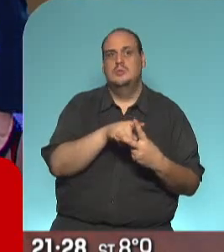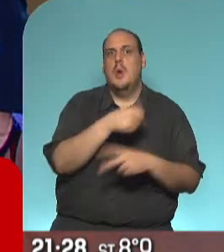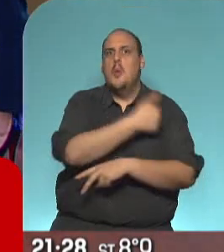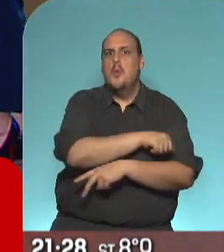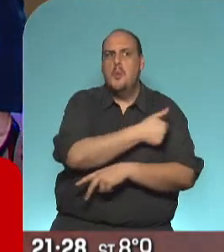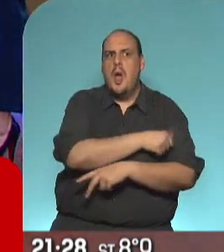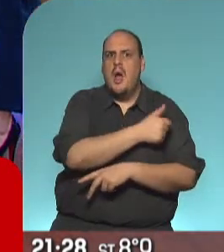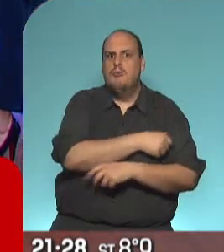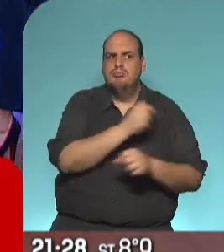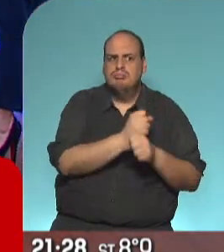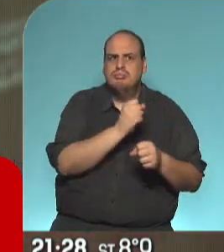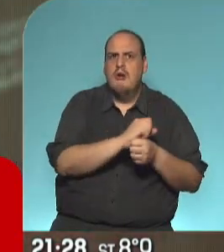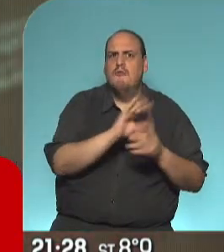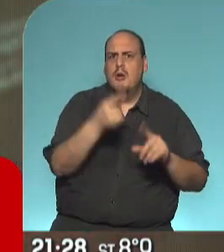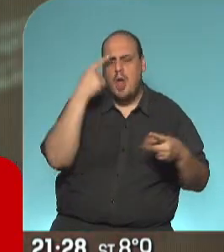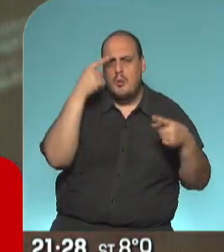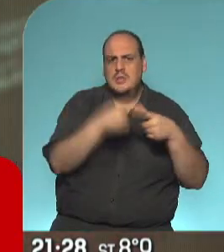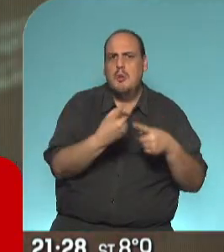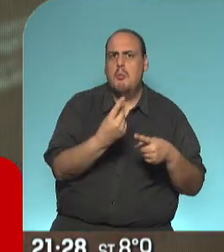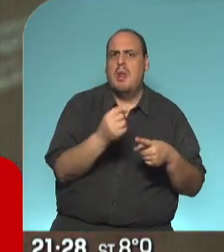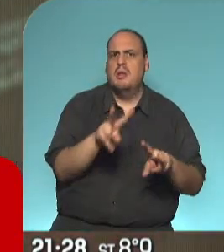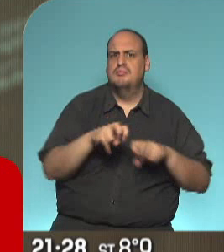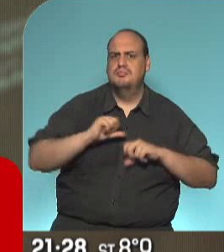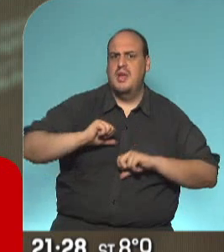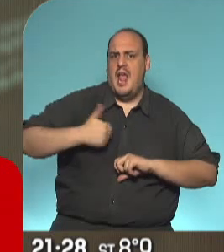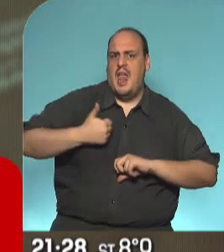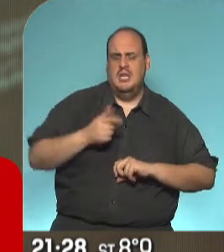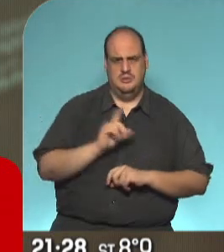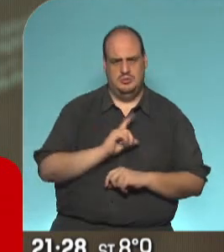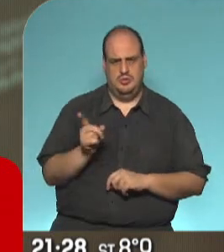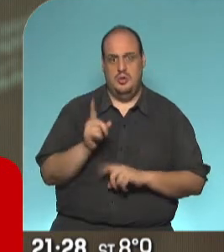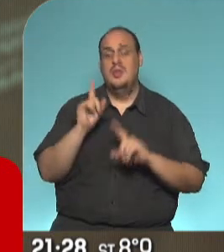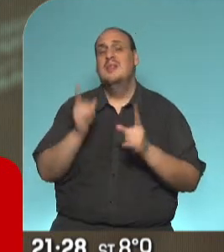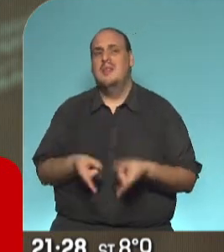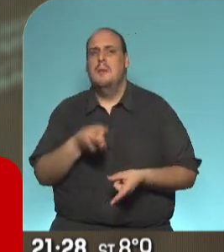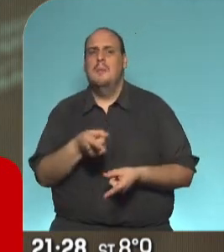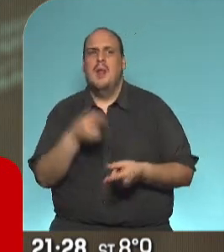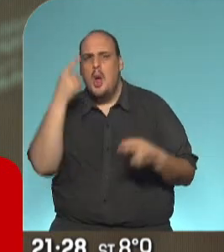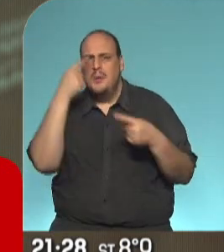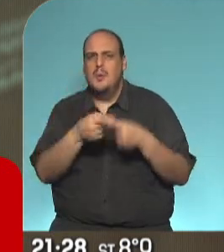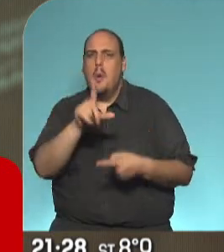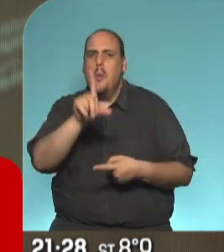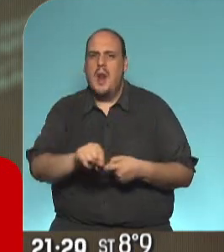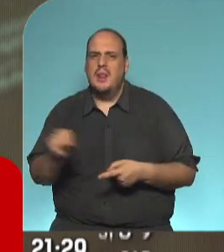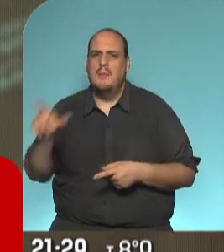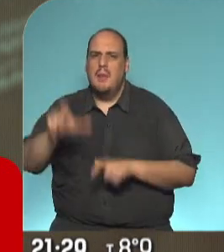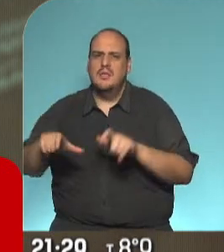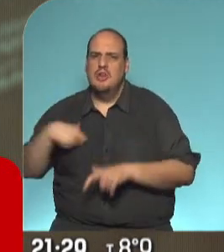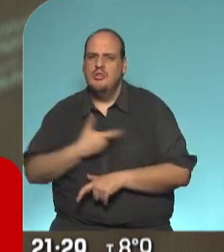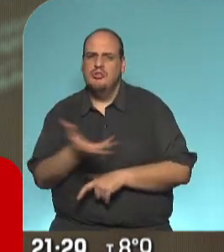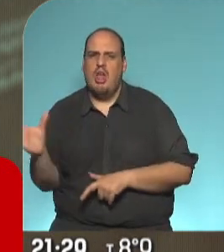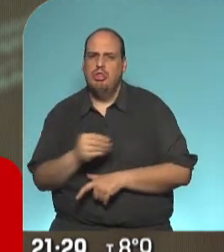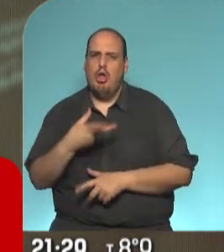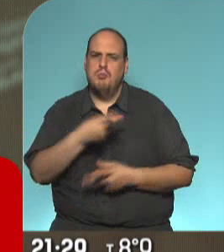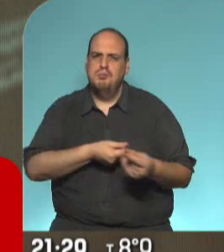adelante. Y lo segundo y lo más importante es que sea accesible para todo, claro, el mundo. Así que arrancando con eso, con